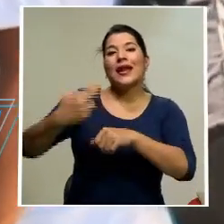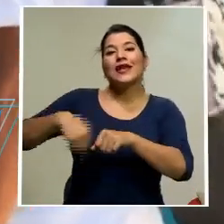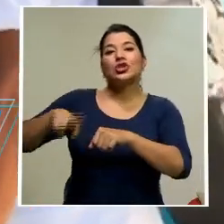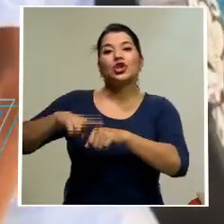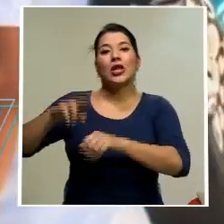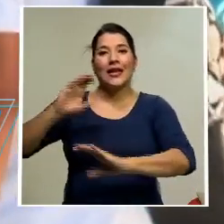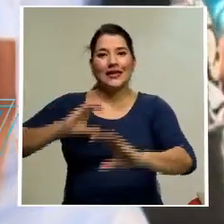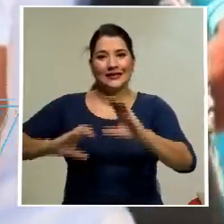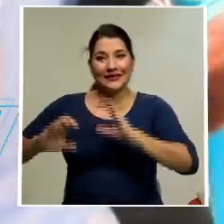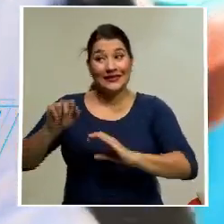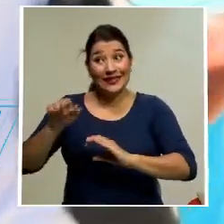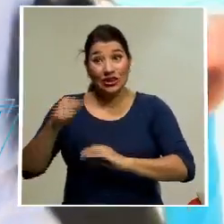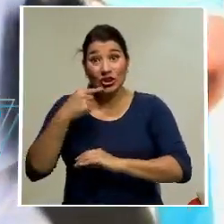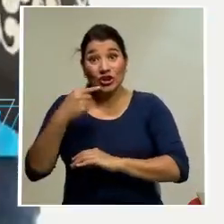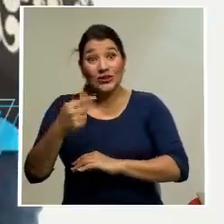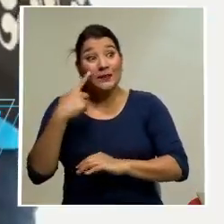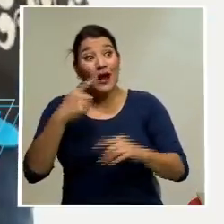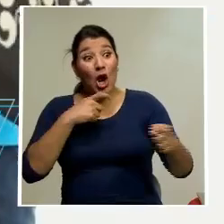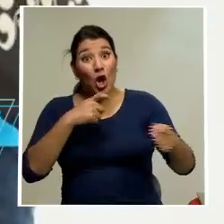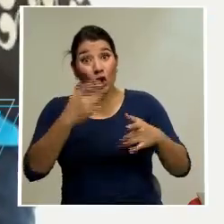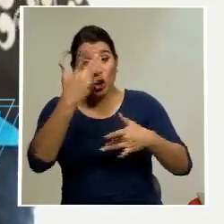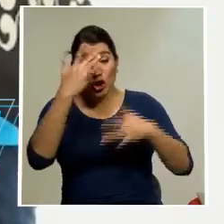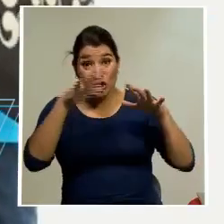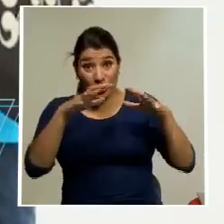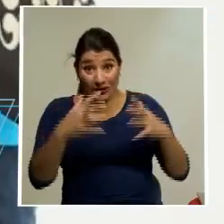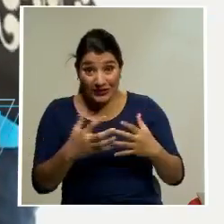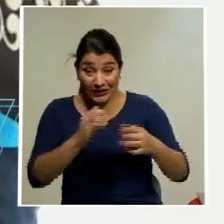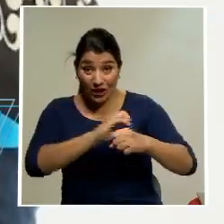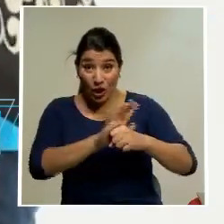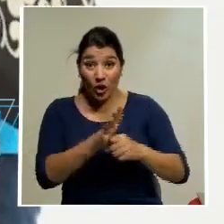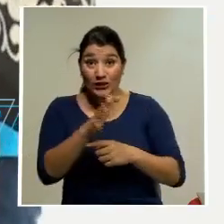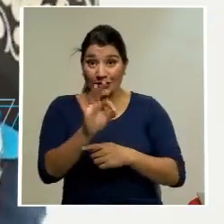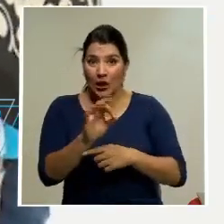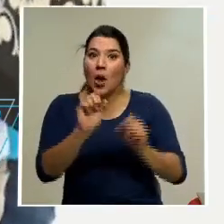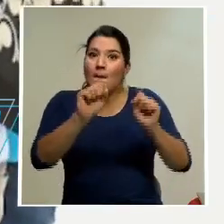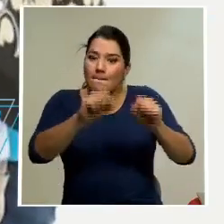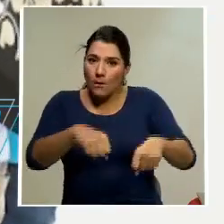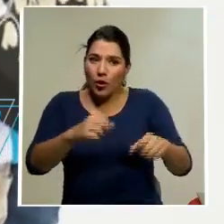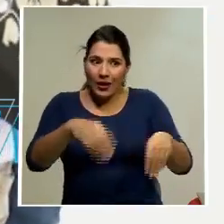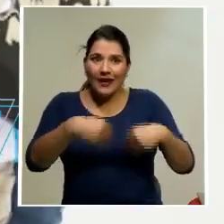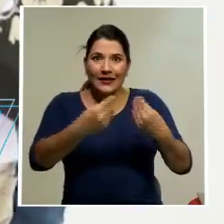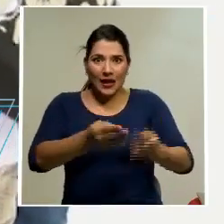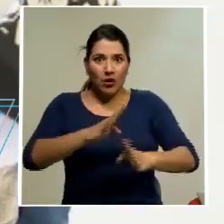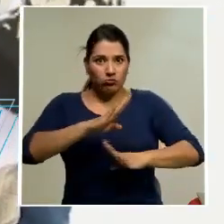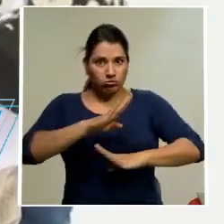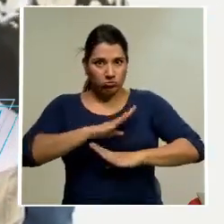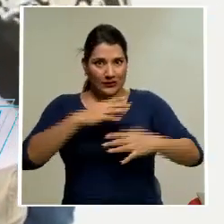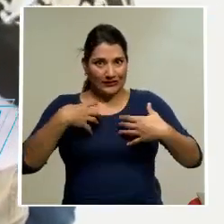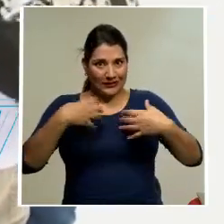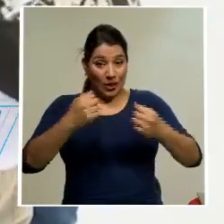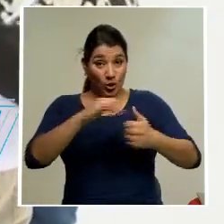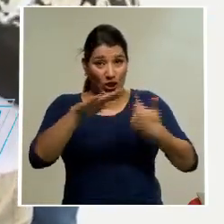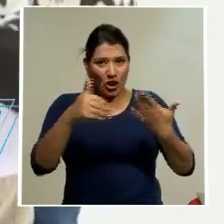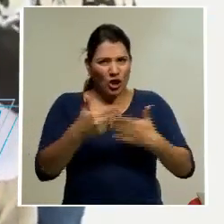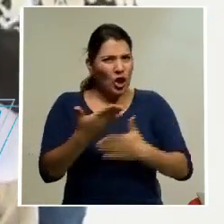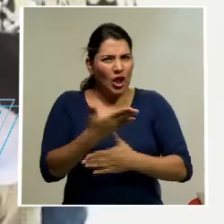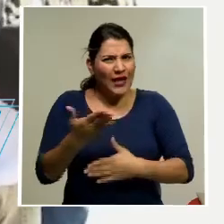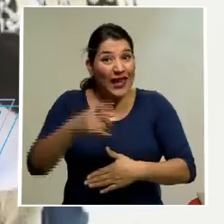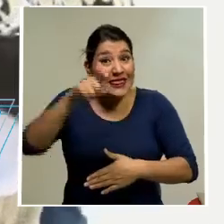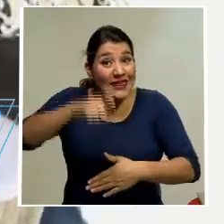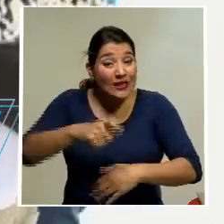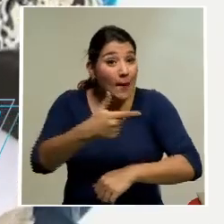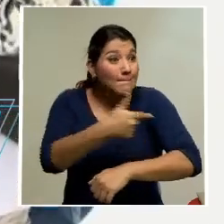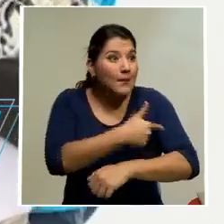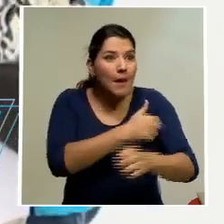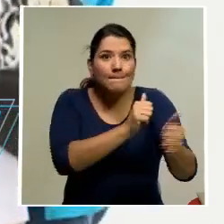que insiste que para controlar la pandemia por el SARS-CoV-2 y garantizar el bienestar de toda la población, es fundamental la vacunación del